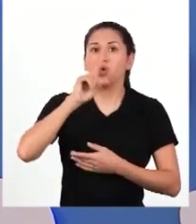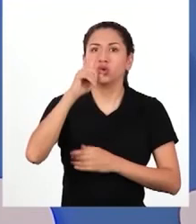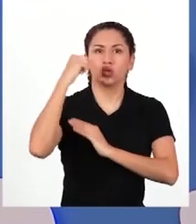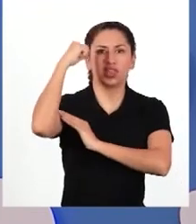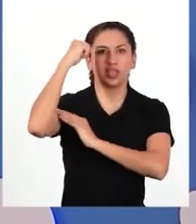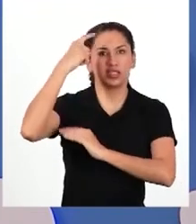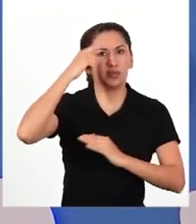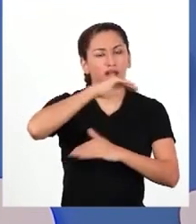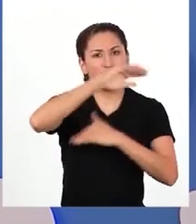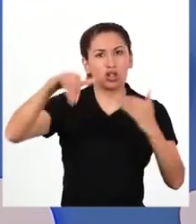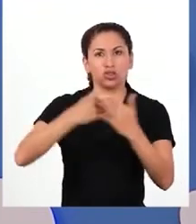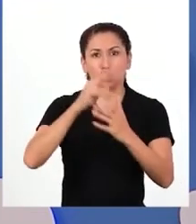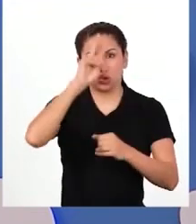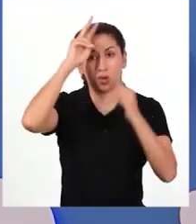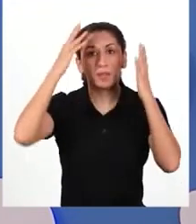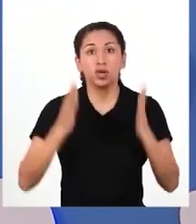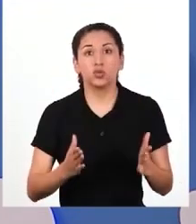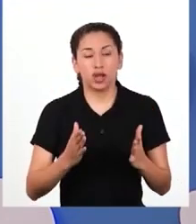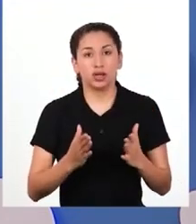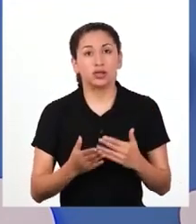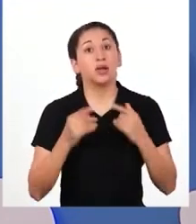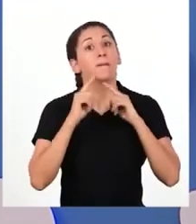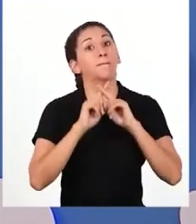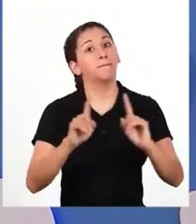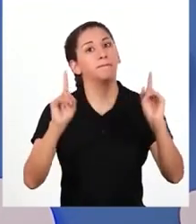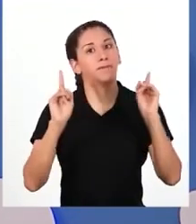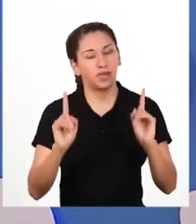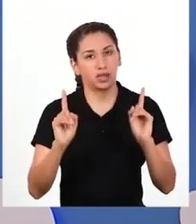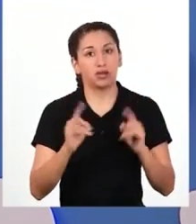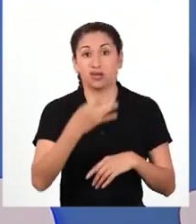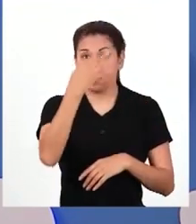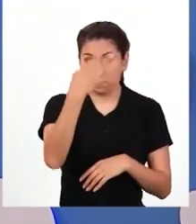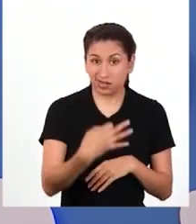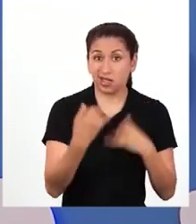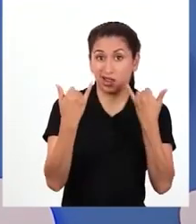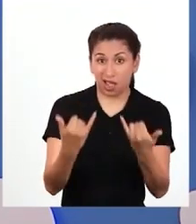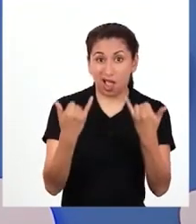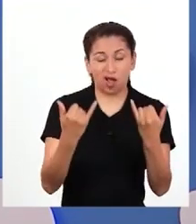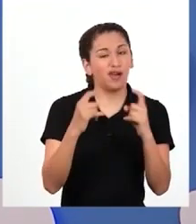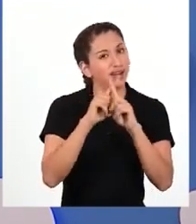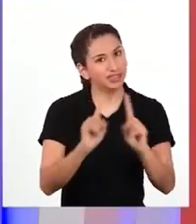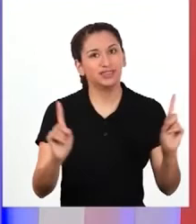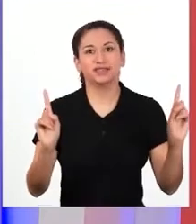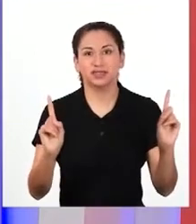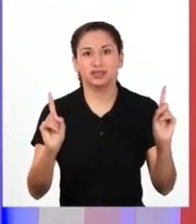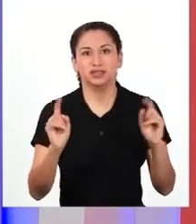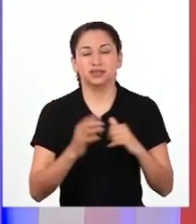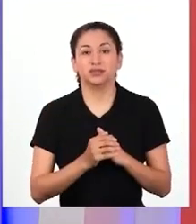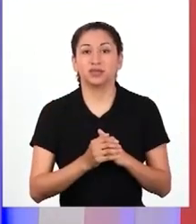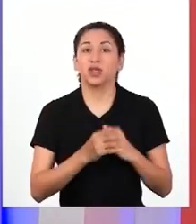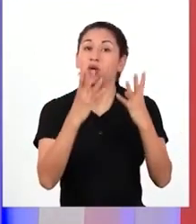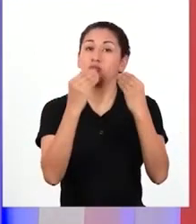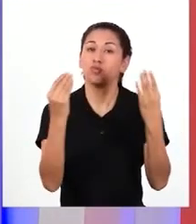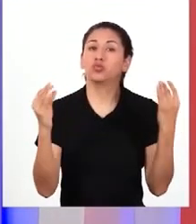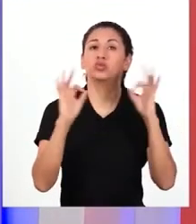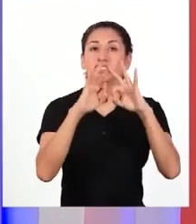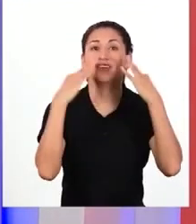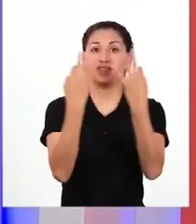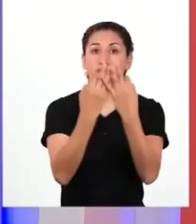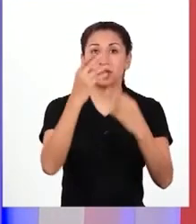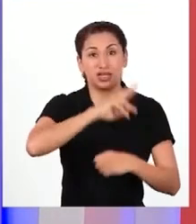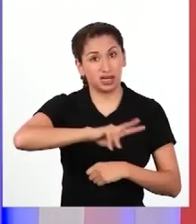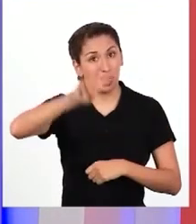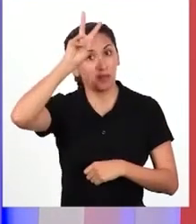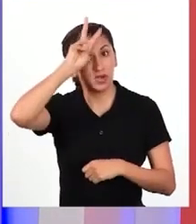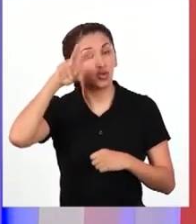todas y todos los peruanos. Sin embargo, la realidad es muy distinta. Hay muchas familias en nuestro